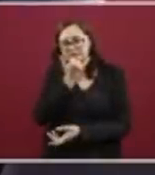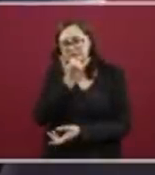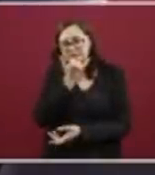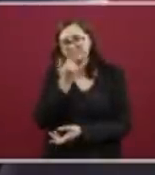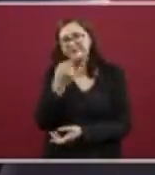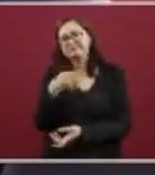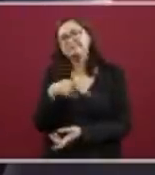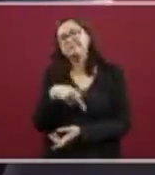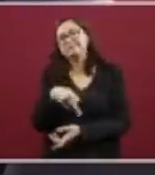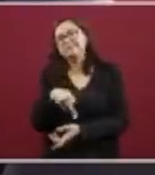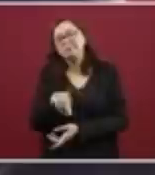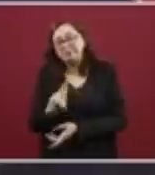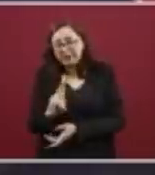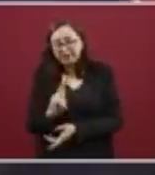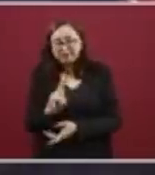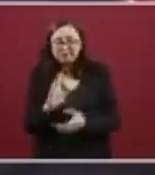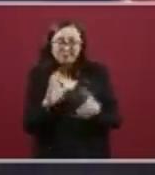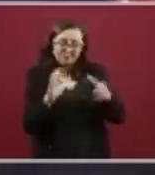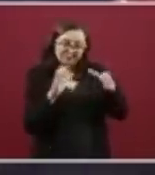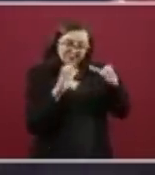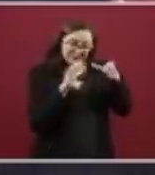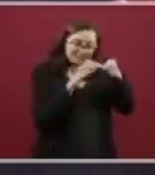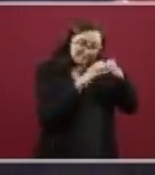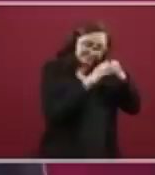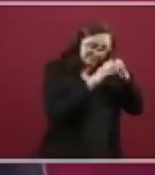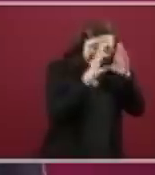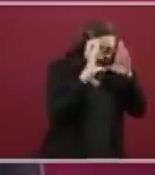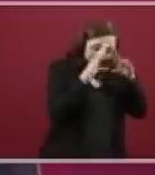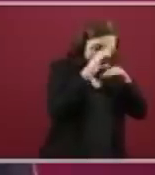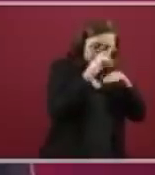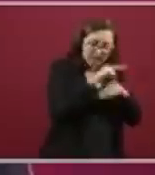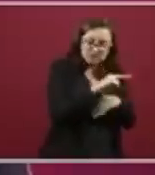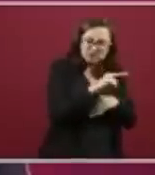conservadores quisieran que no hiciéramos nada.